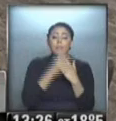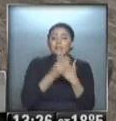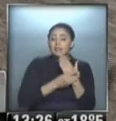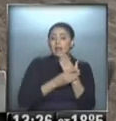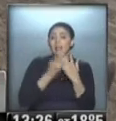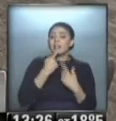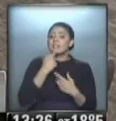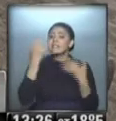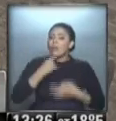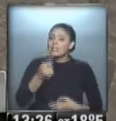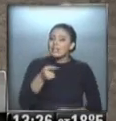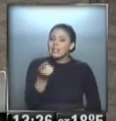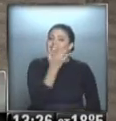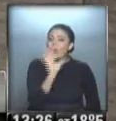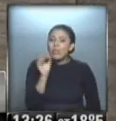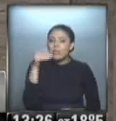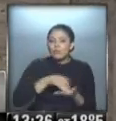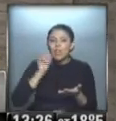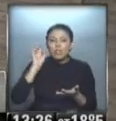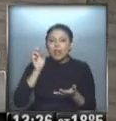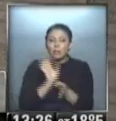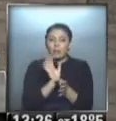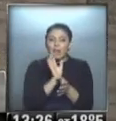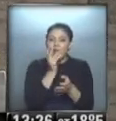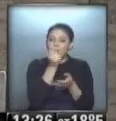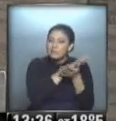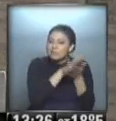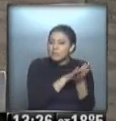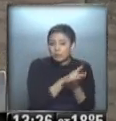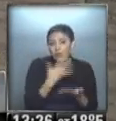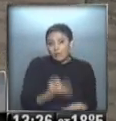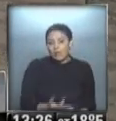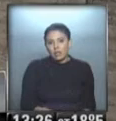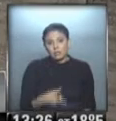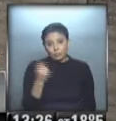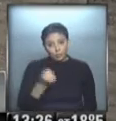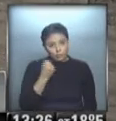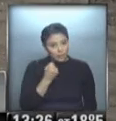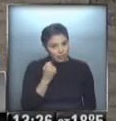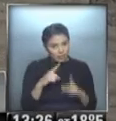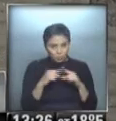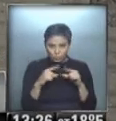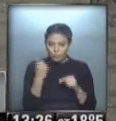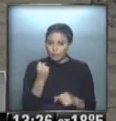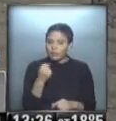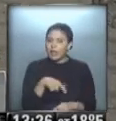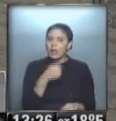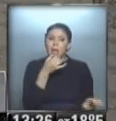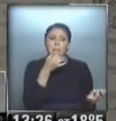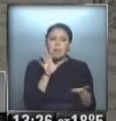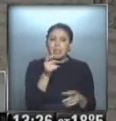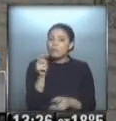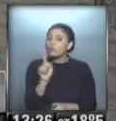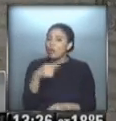Garré, 50 millones de dólares. O sea, una suma, digamos que importante, ¿no? No estamos hablando de la venta callejera.